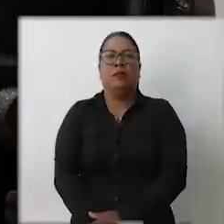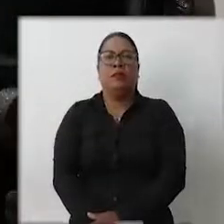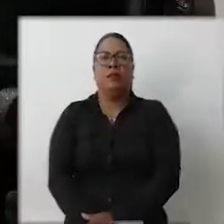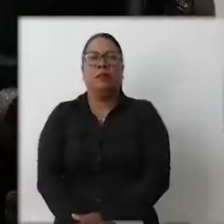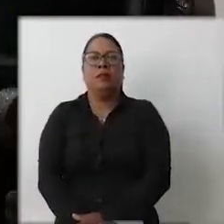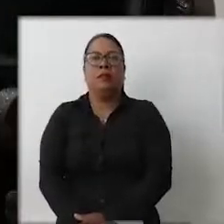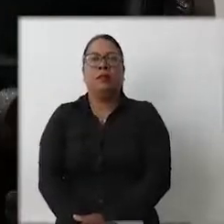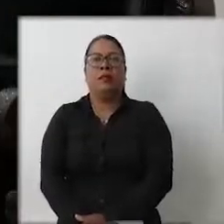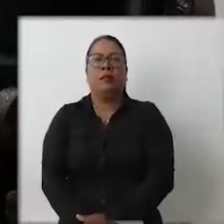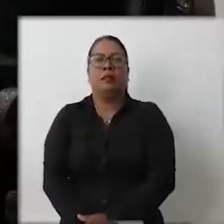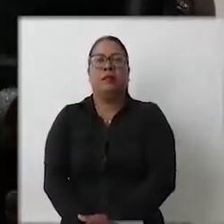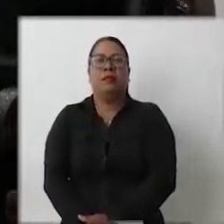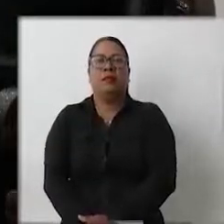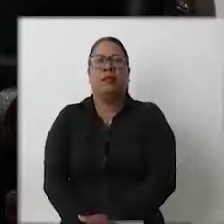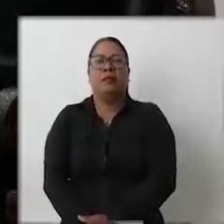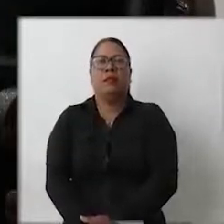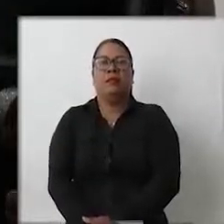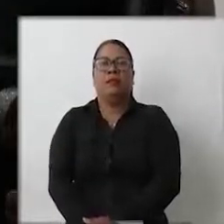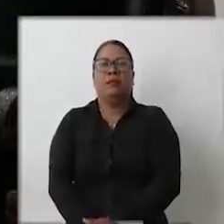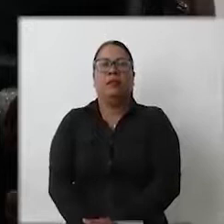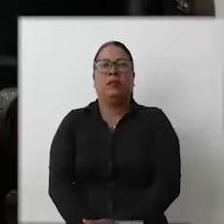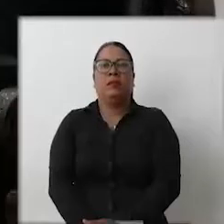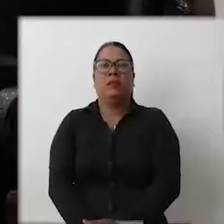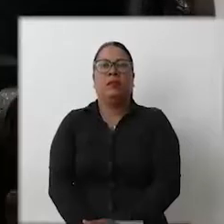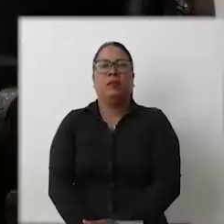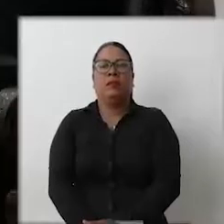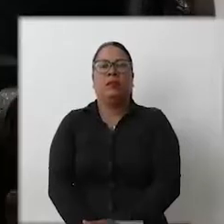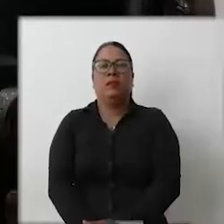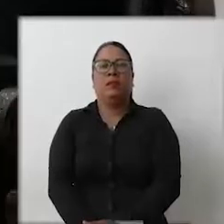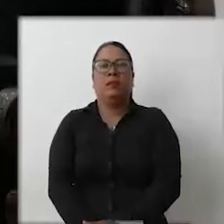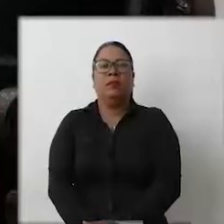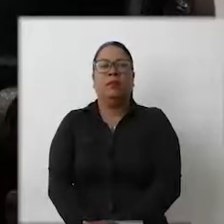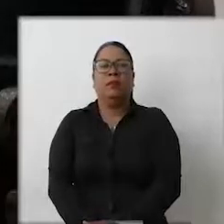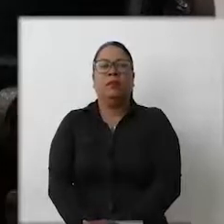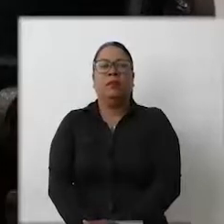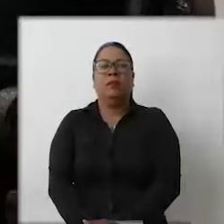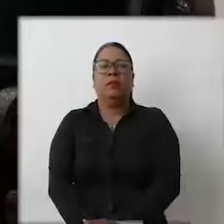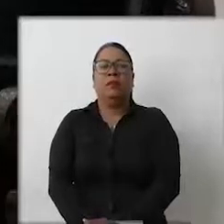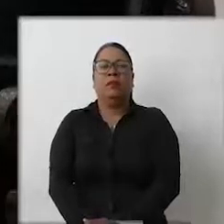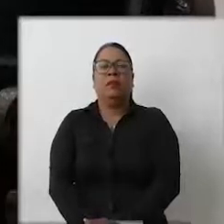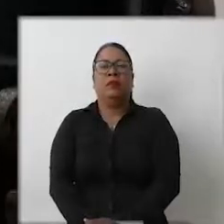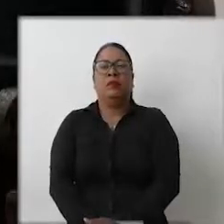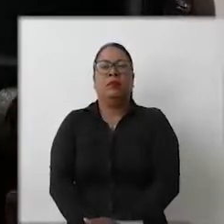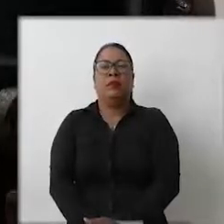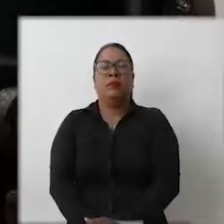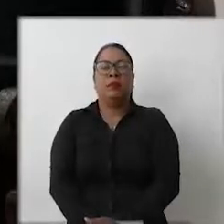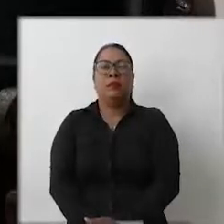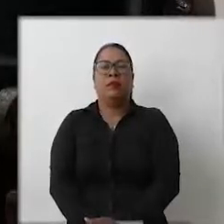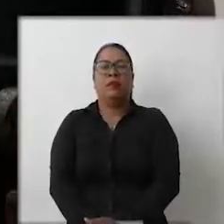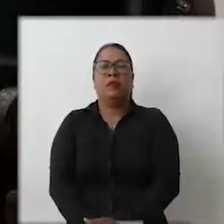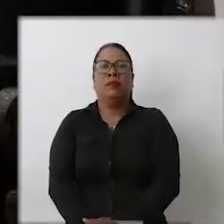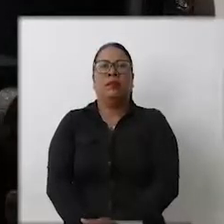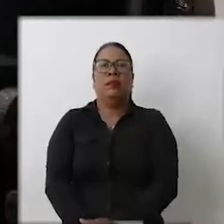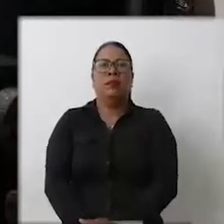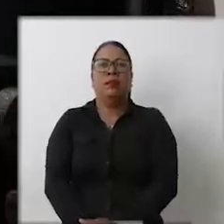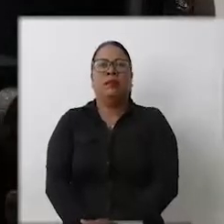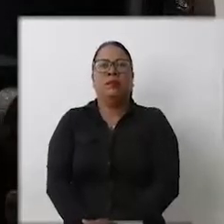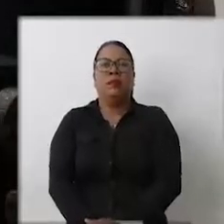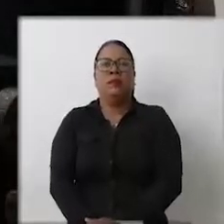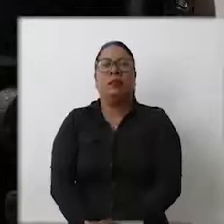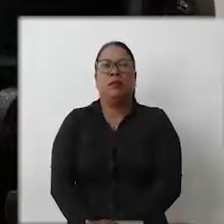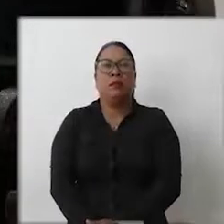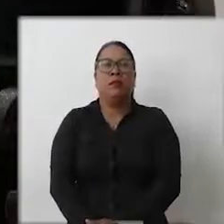y candidatos a las agencias municipales y de policía, mismas que se han otorgado mediante el